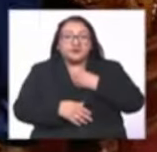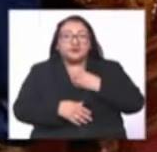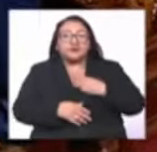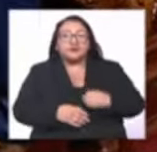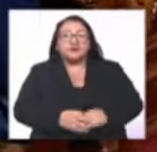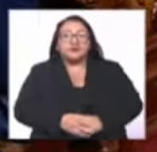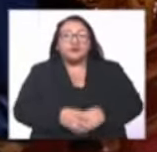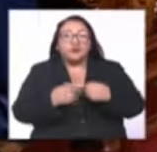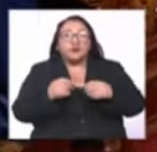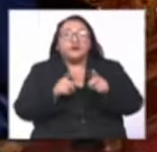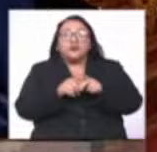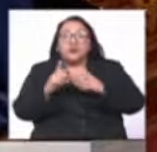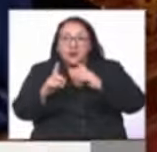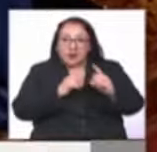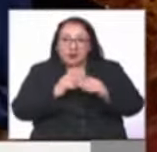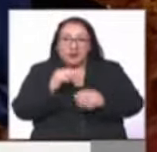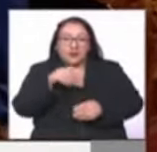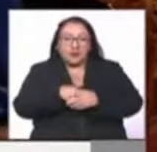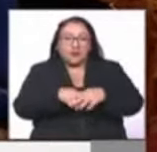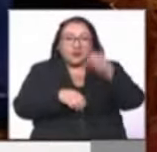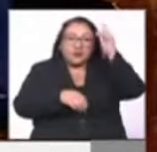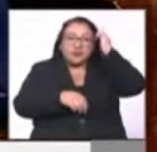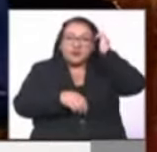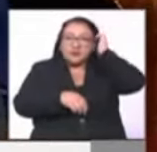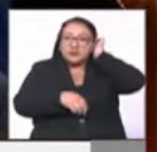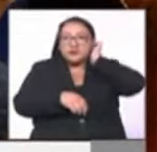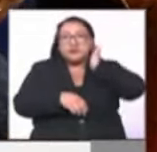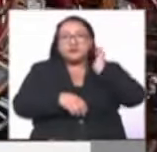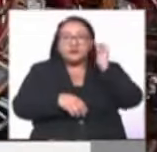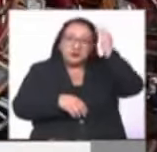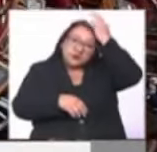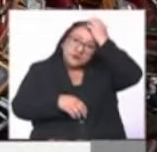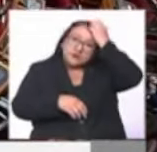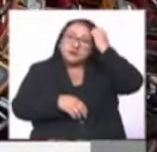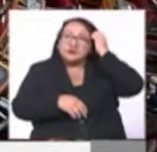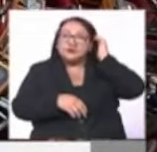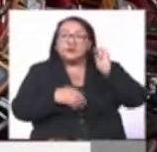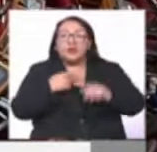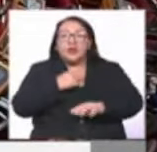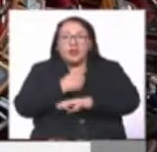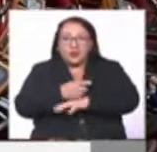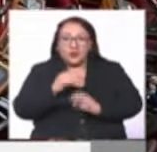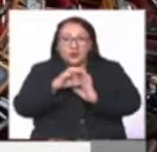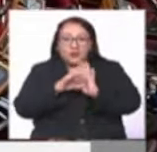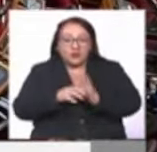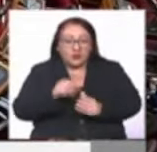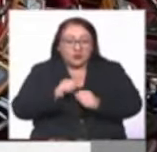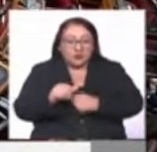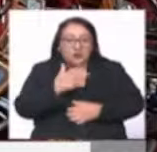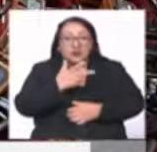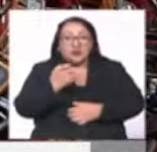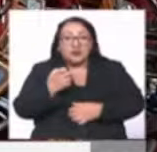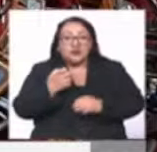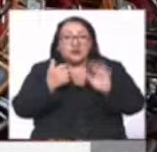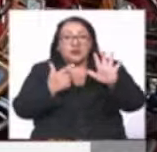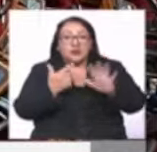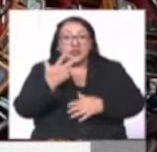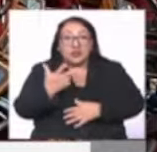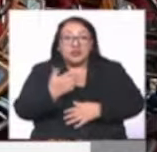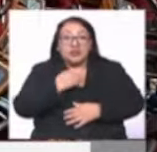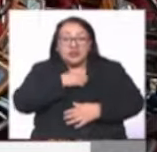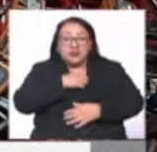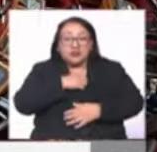el fin de debatir y votar las conclusiones del informe de la denuncia constitucional número 373